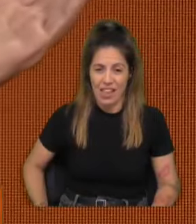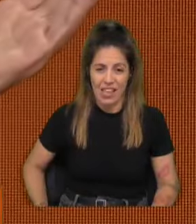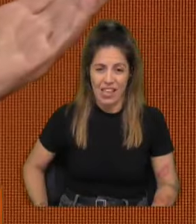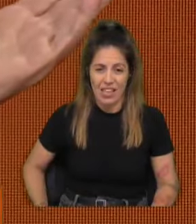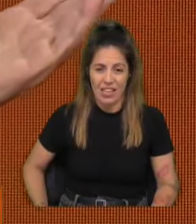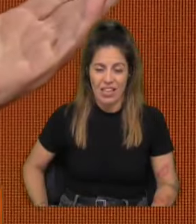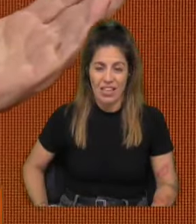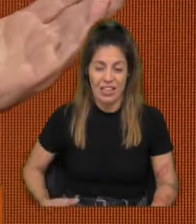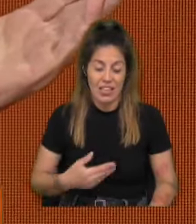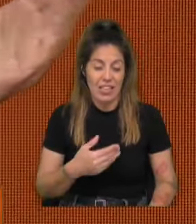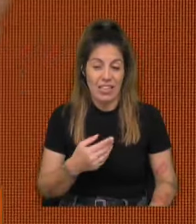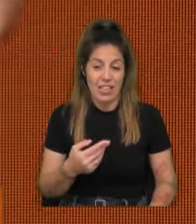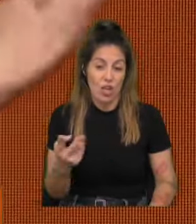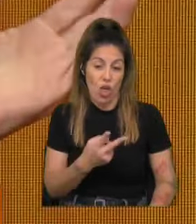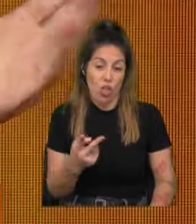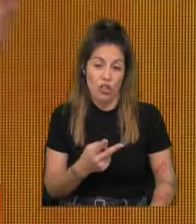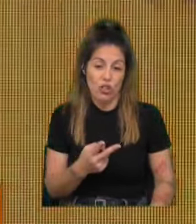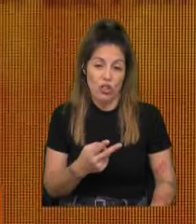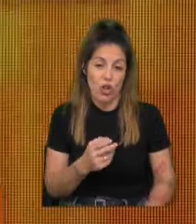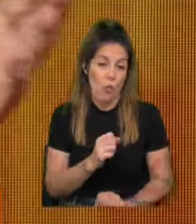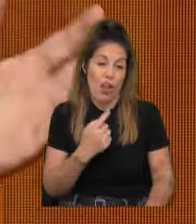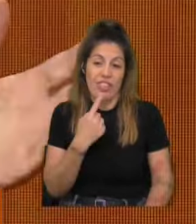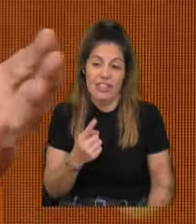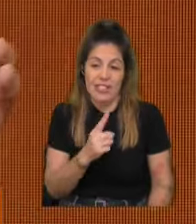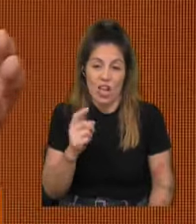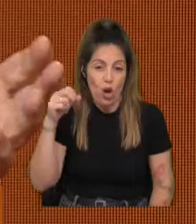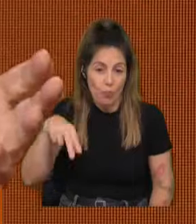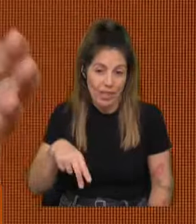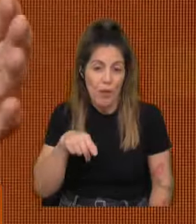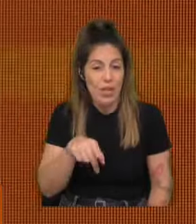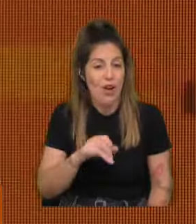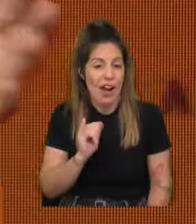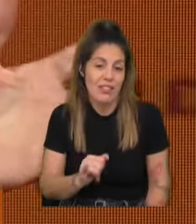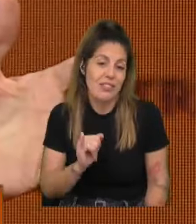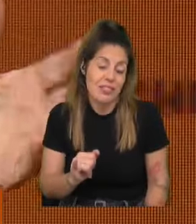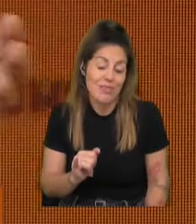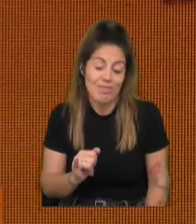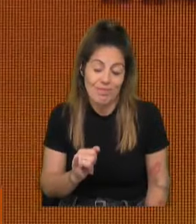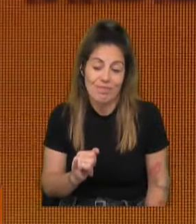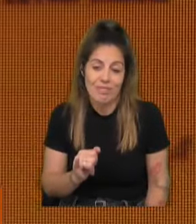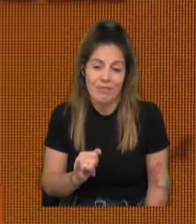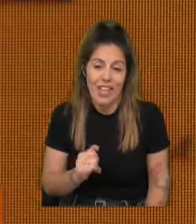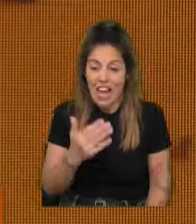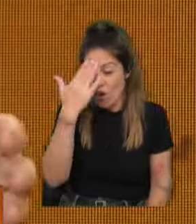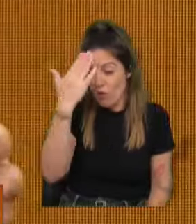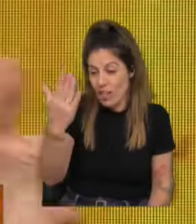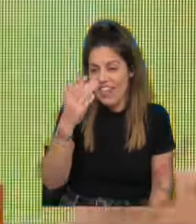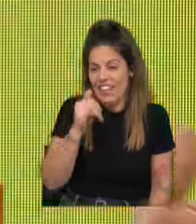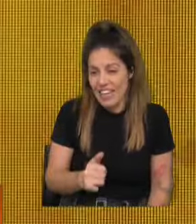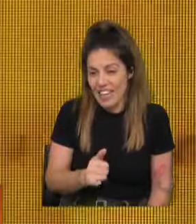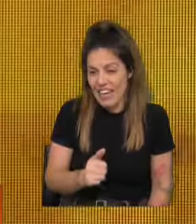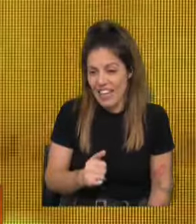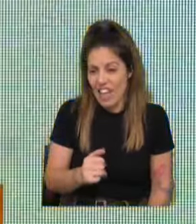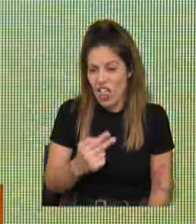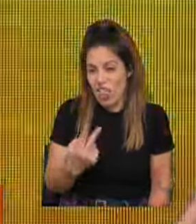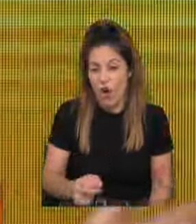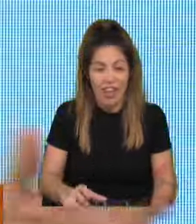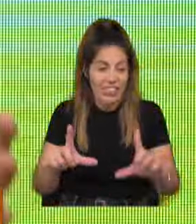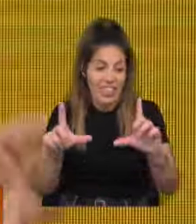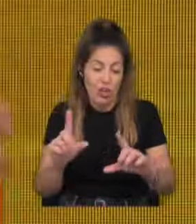yo no me pronuncio bueno puede decirlo ahí sí tendría un costo en frente de una fórmula que no se pronuncia en un plebiscito esta